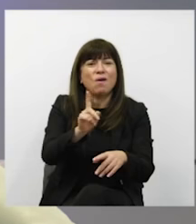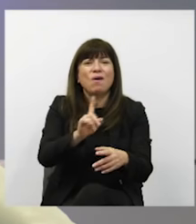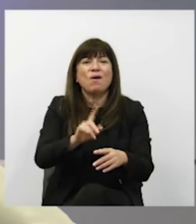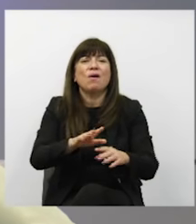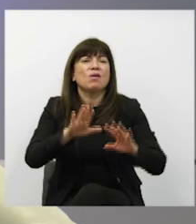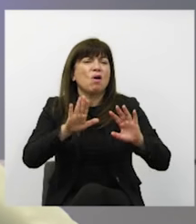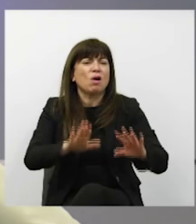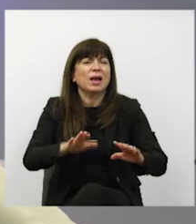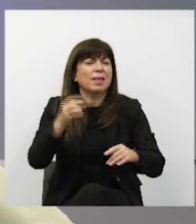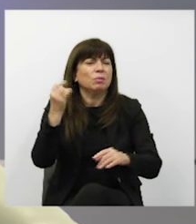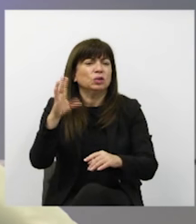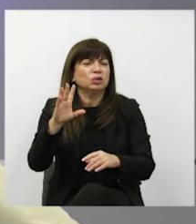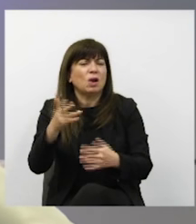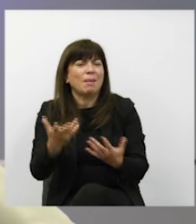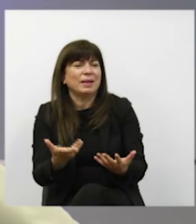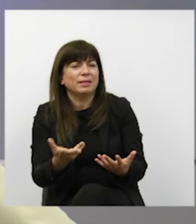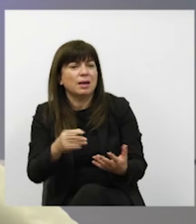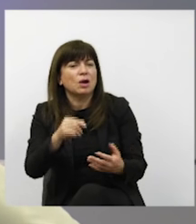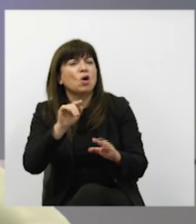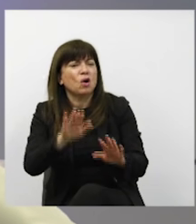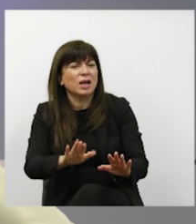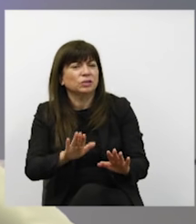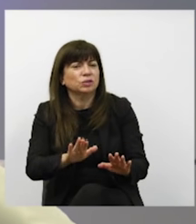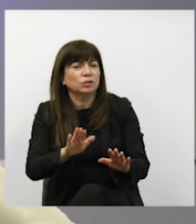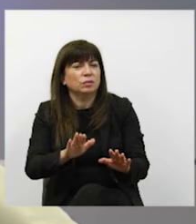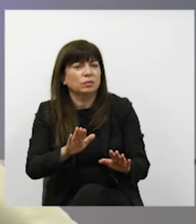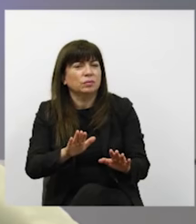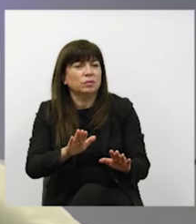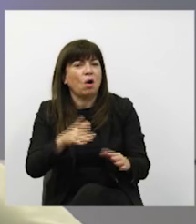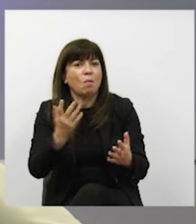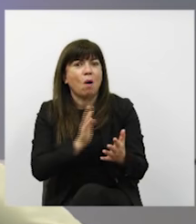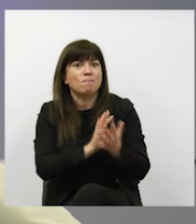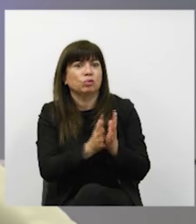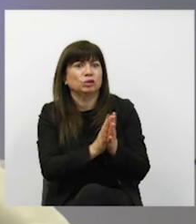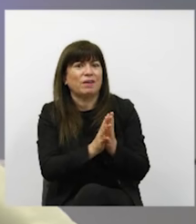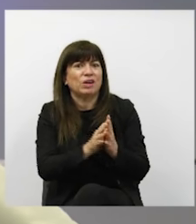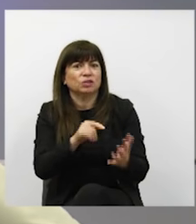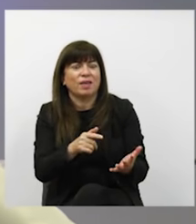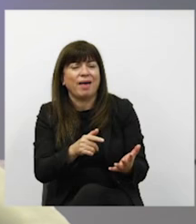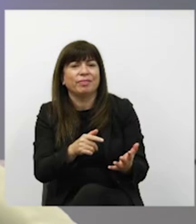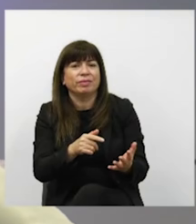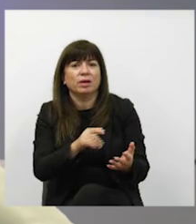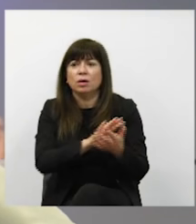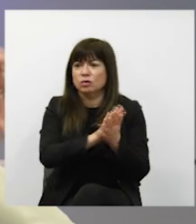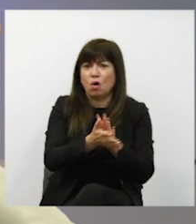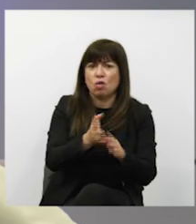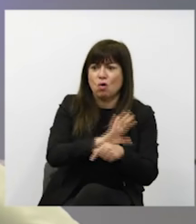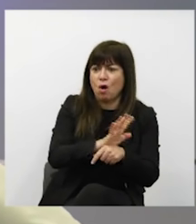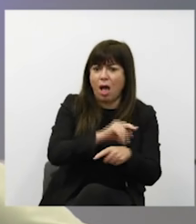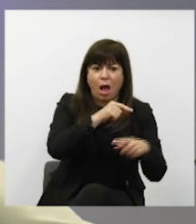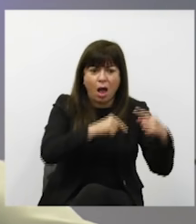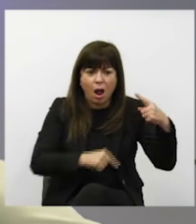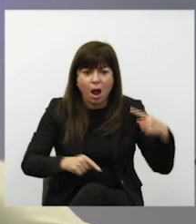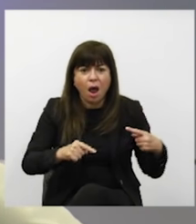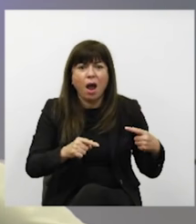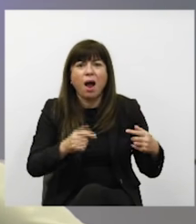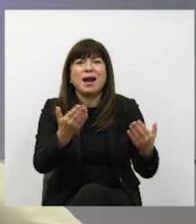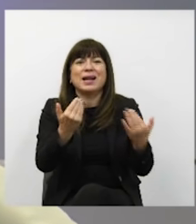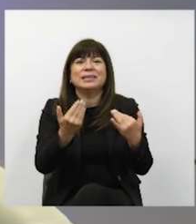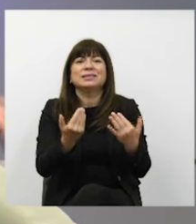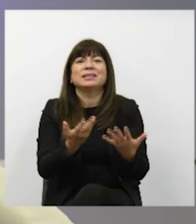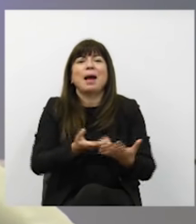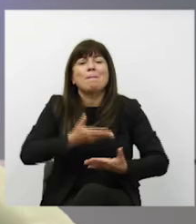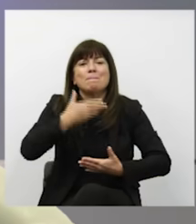así decirlo, debajo o del barco que está avanzando con mucha velocidad y que, entre otras cosas, en el fondo requiere una palabra